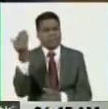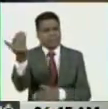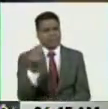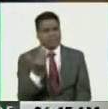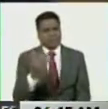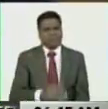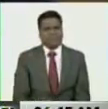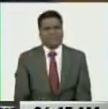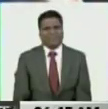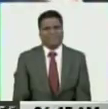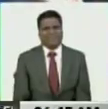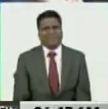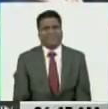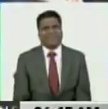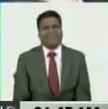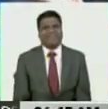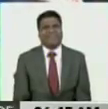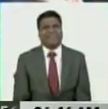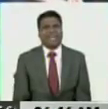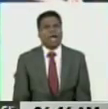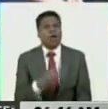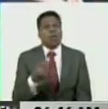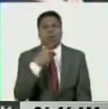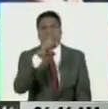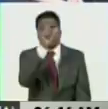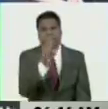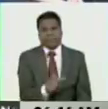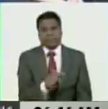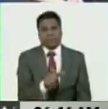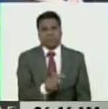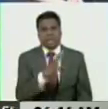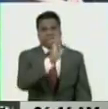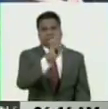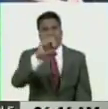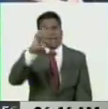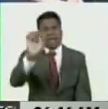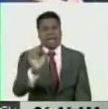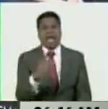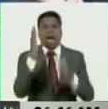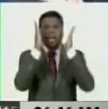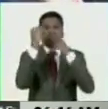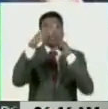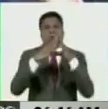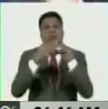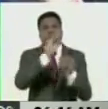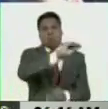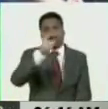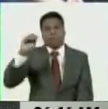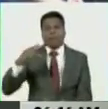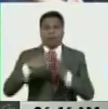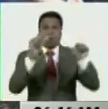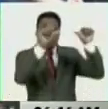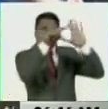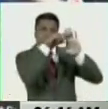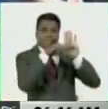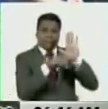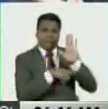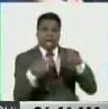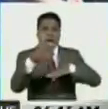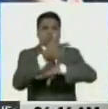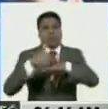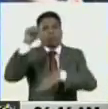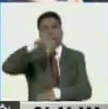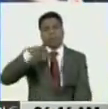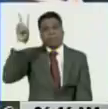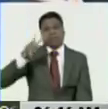venimos. No debe ser el ente rector atendiendo un llamado o unos lineamientos del gobierno